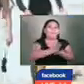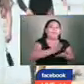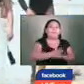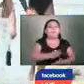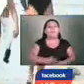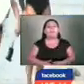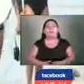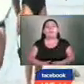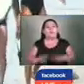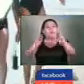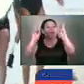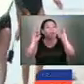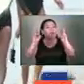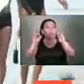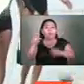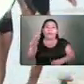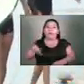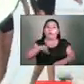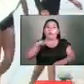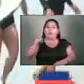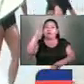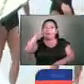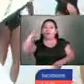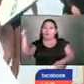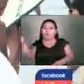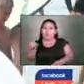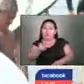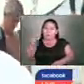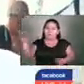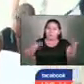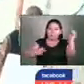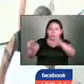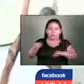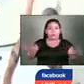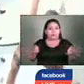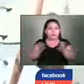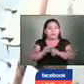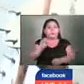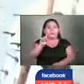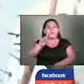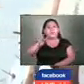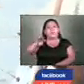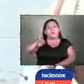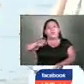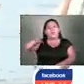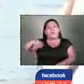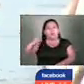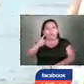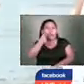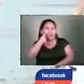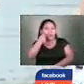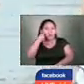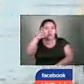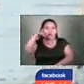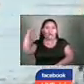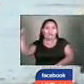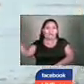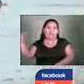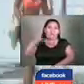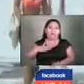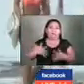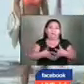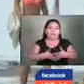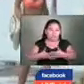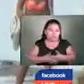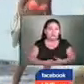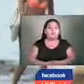interno. Con respecto a turistas extranjeros, señaló que se ha llegado a los 120,000. La mayoría arribó de los Estados Unidos. El turismo